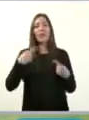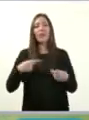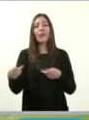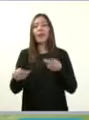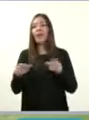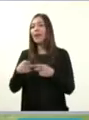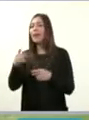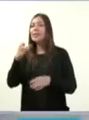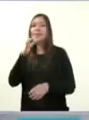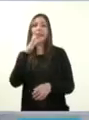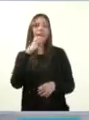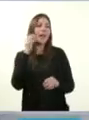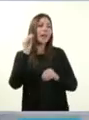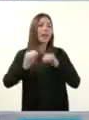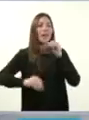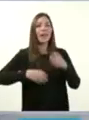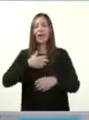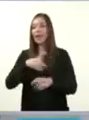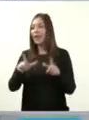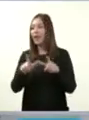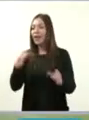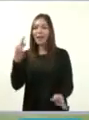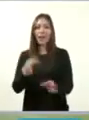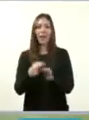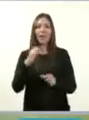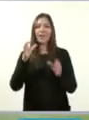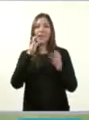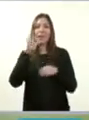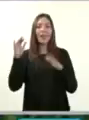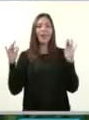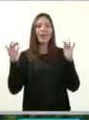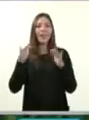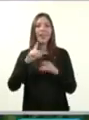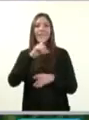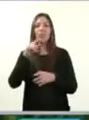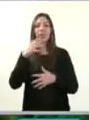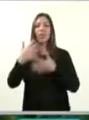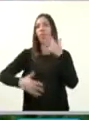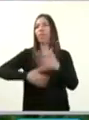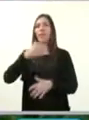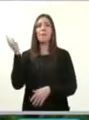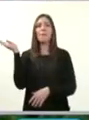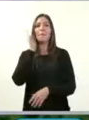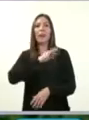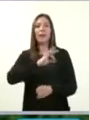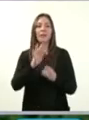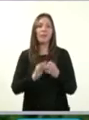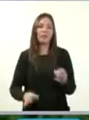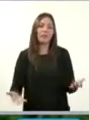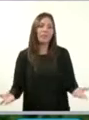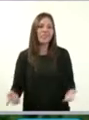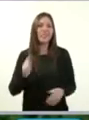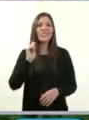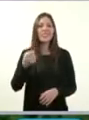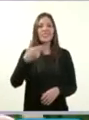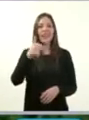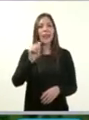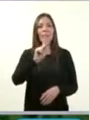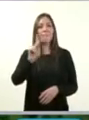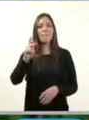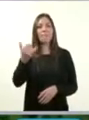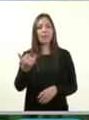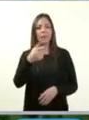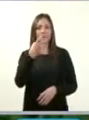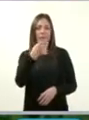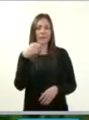no terminan tan bien No que terminan digamos. tan bien. Platícanos de qué trata Happy. Happy es una obra que el